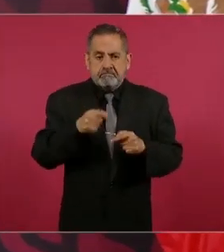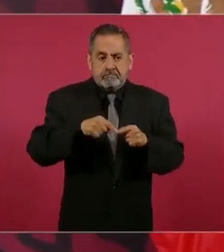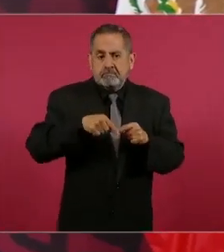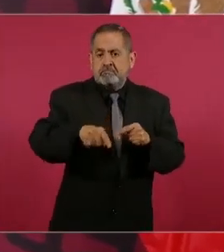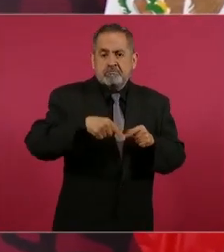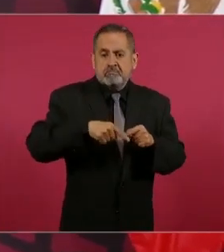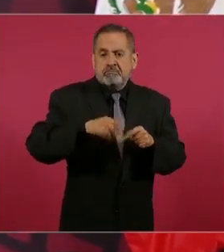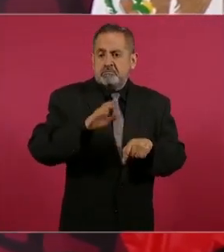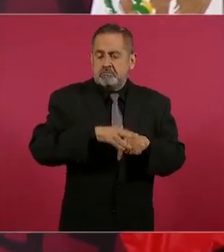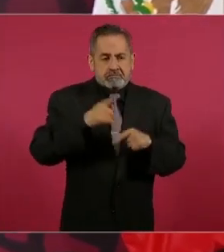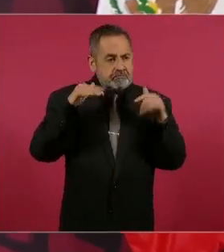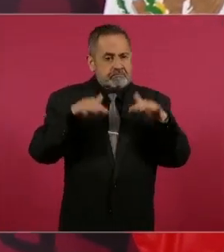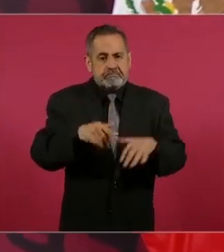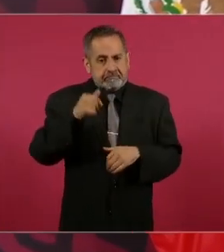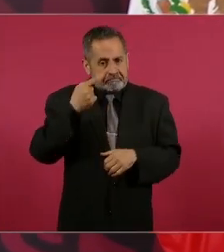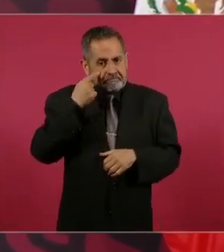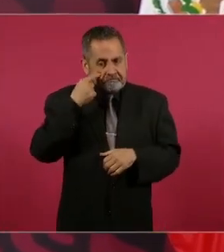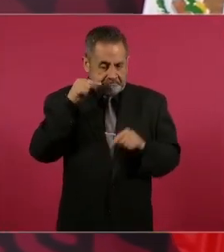le da